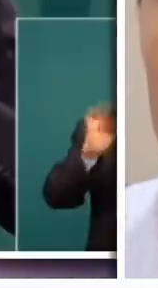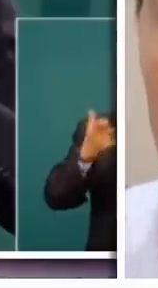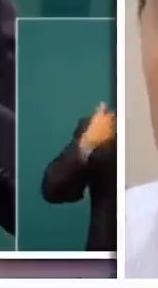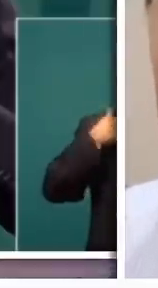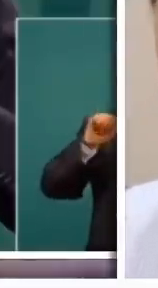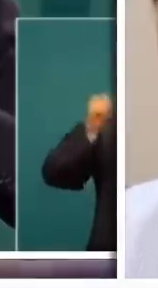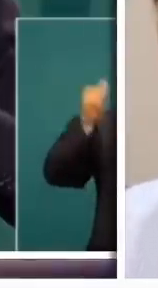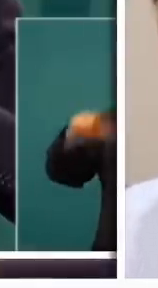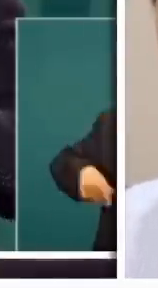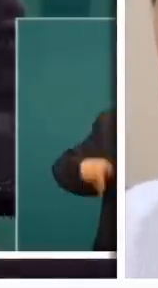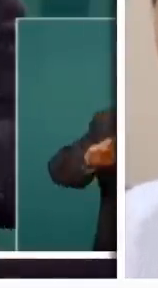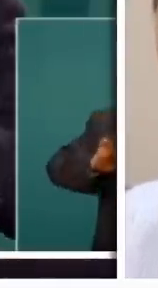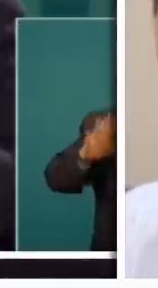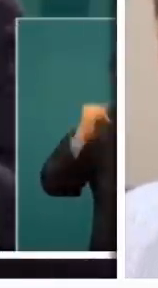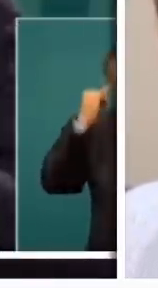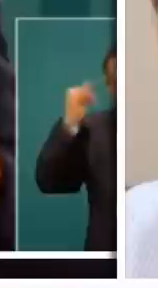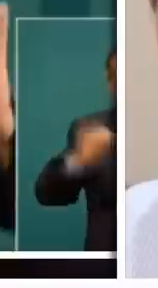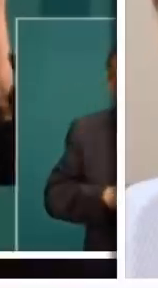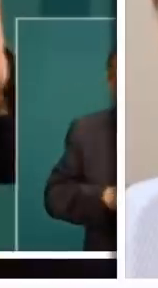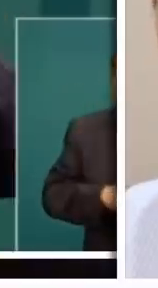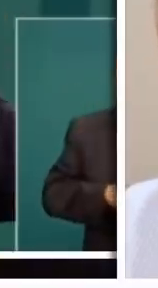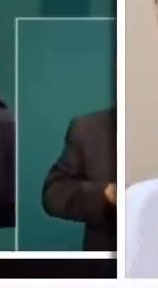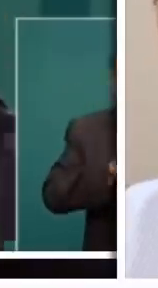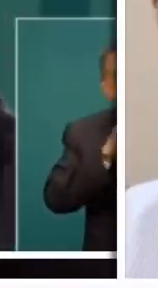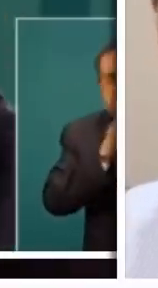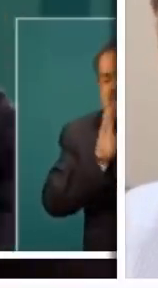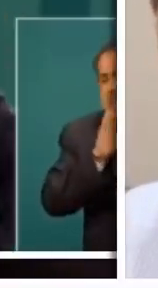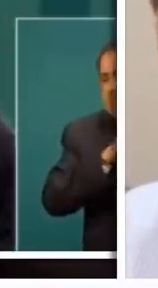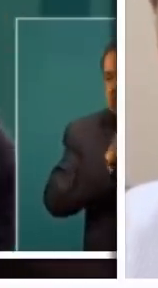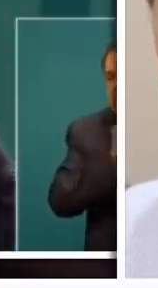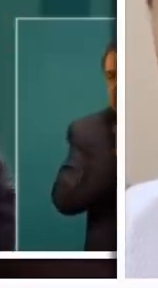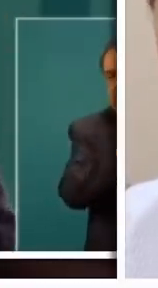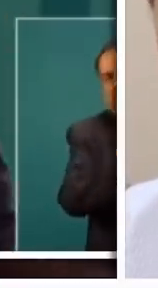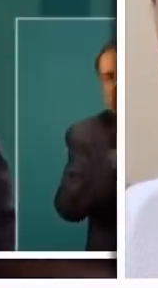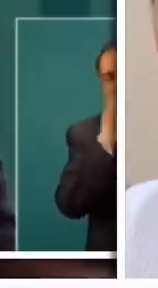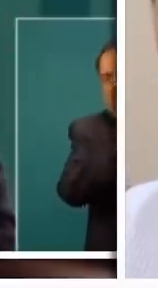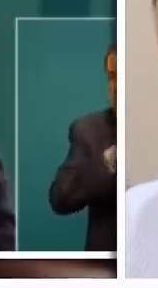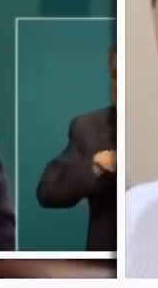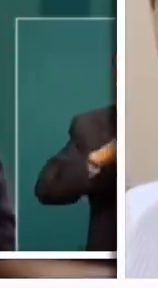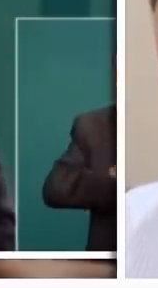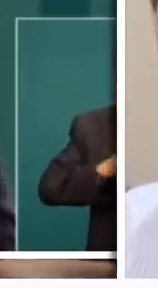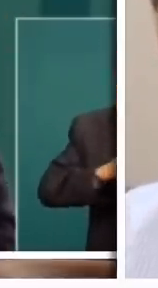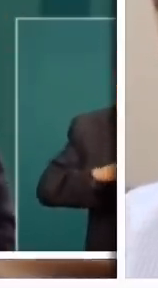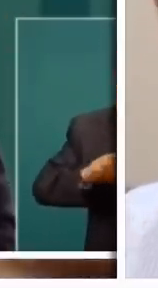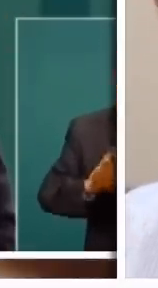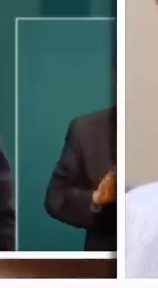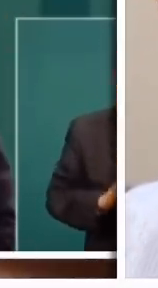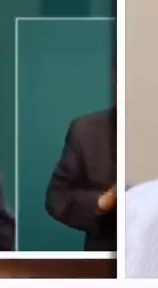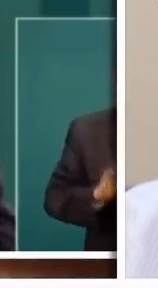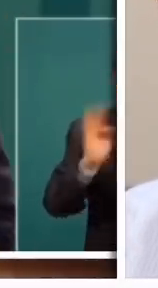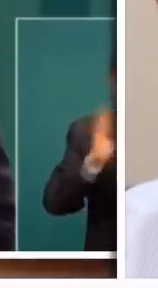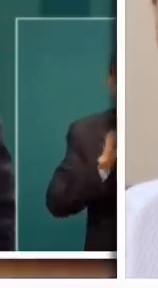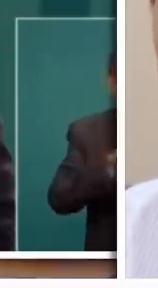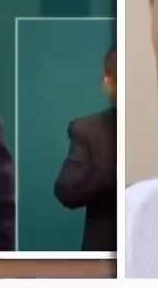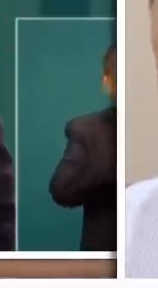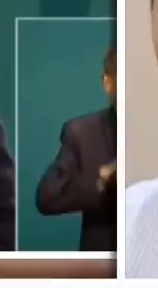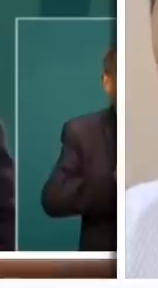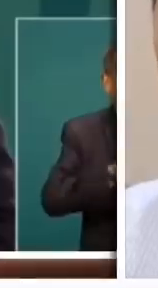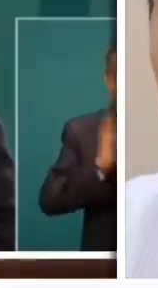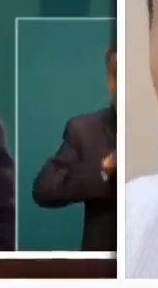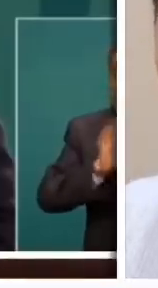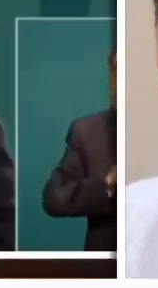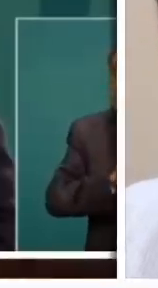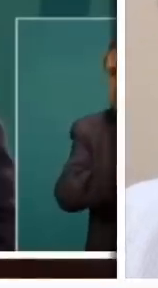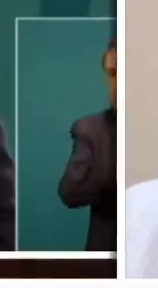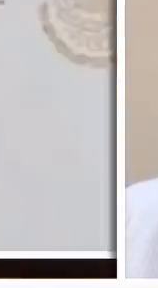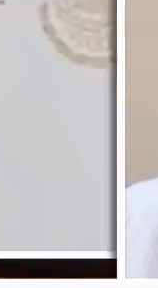bien clara su inconformidad por este financiamiento hacia la organización de claudio x gonzález de este traidor a